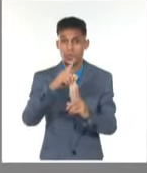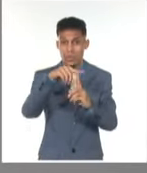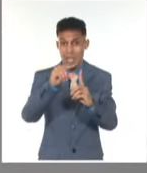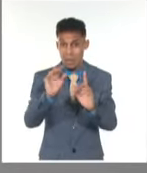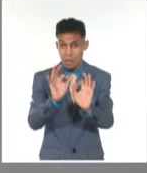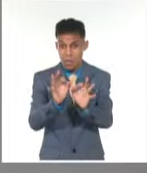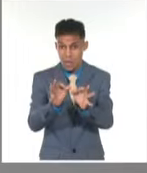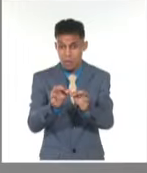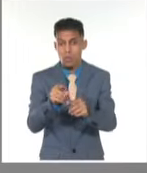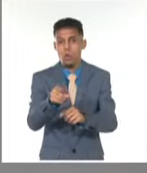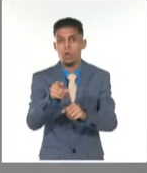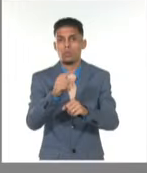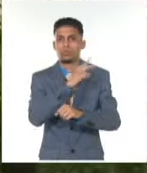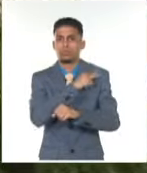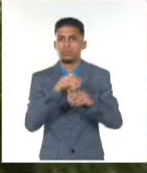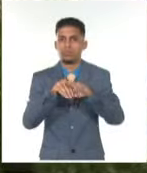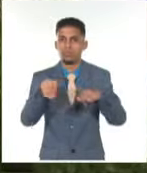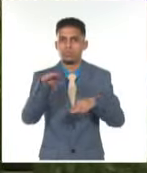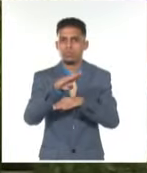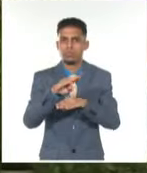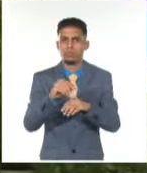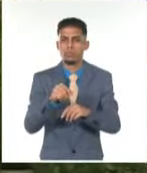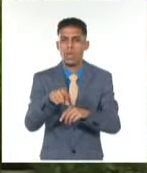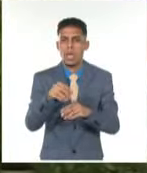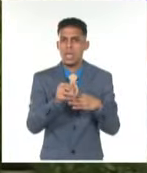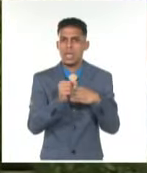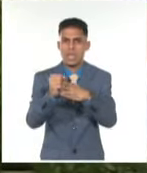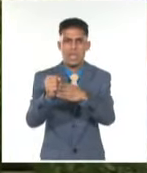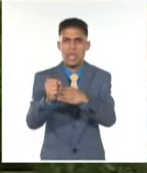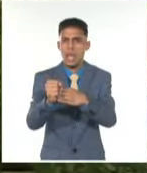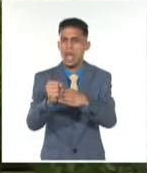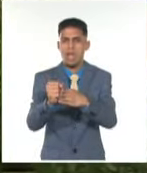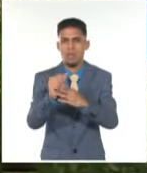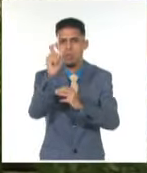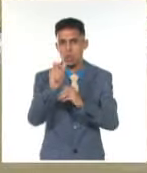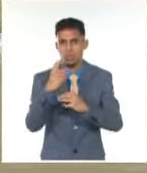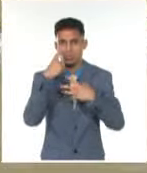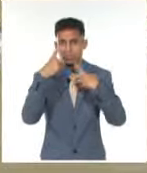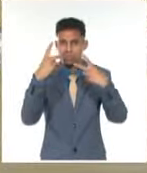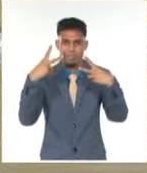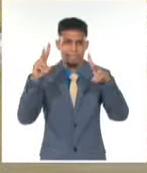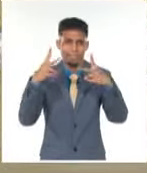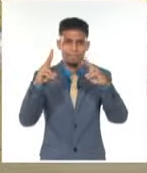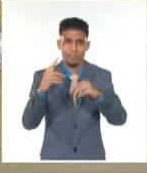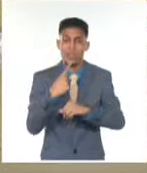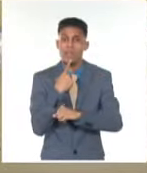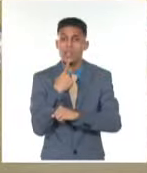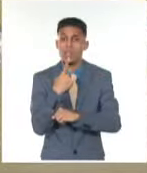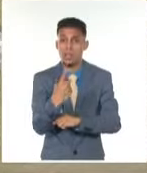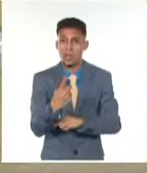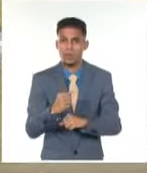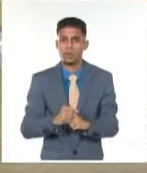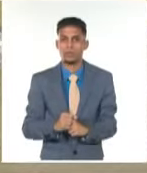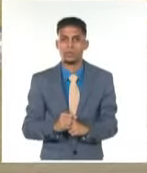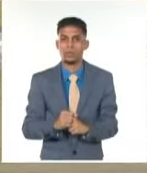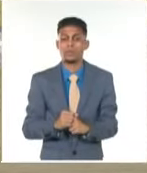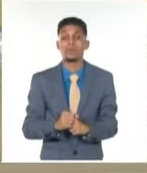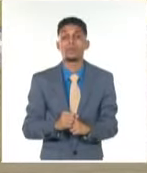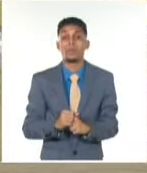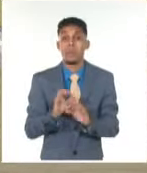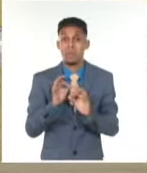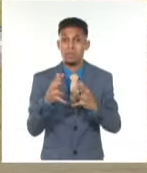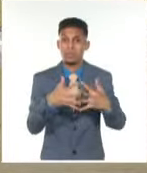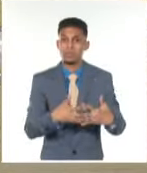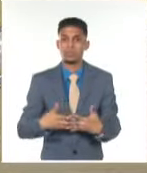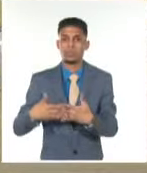Dávila, ante líderes y expertos de la Organización de la Aviación Civil Internacional, mencionó la reciente cancelación de